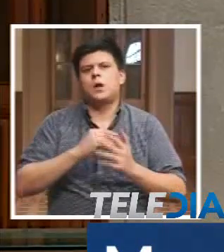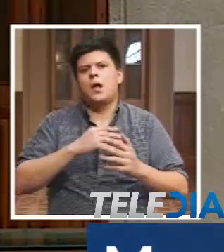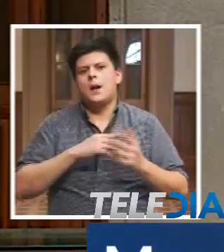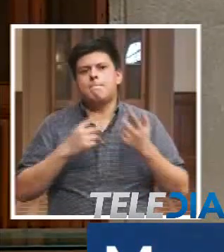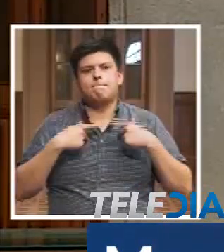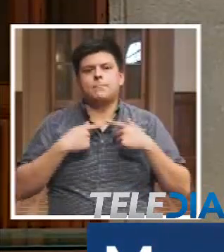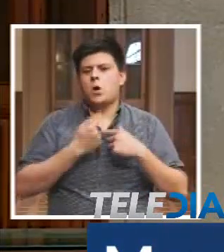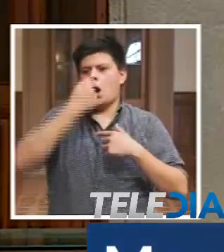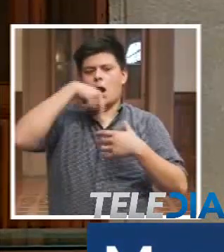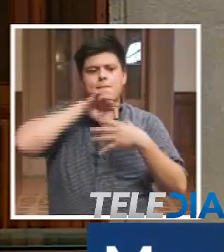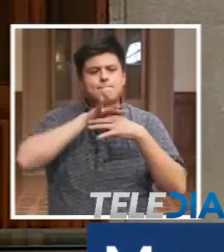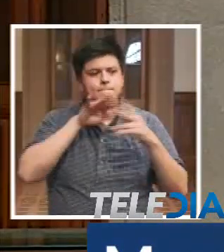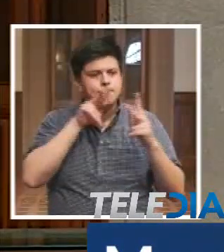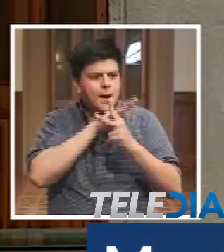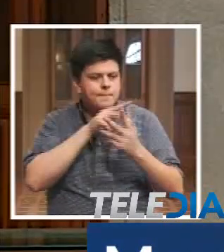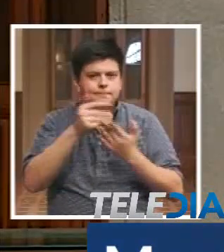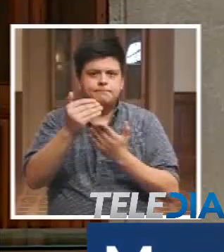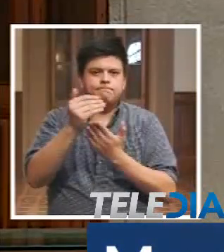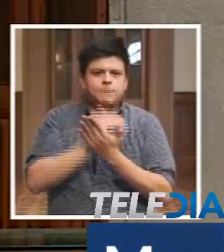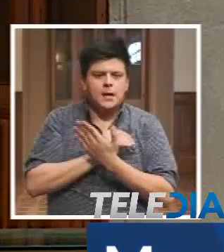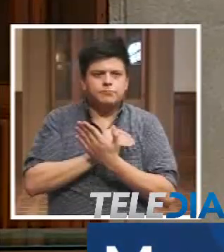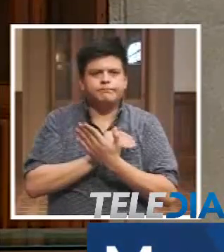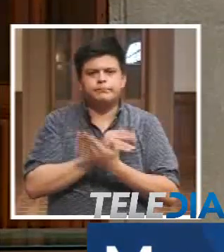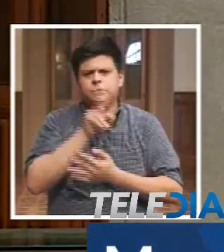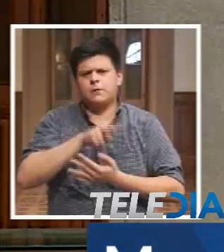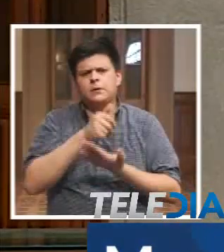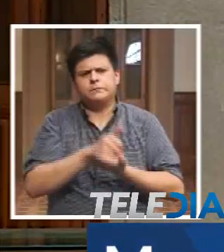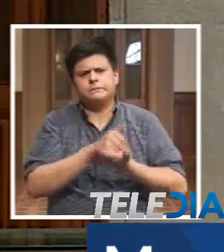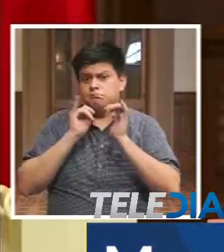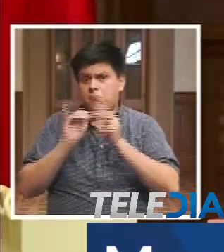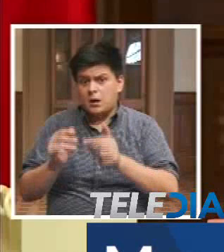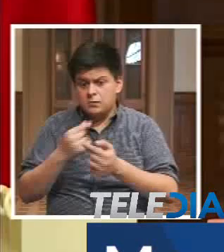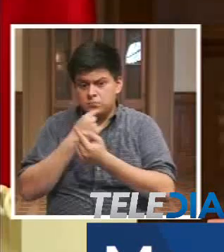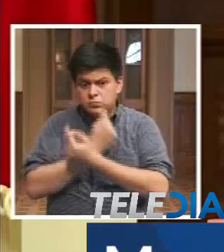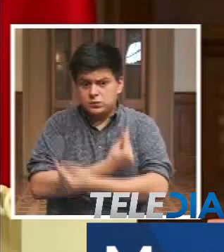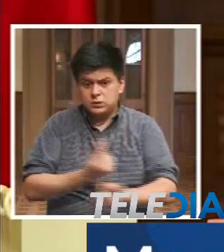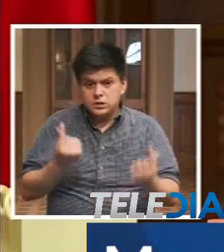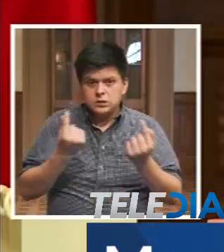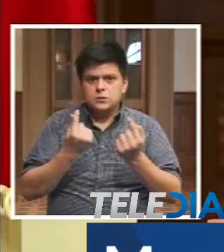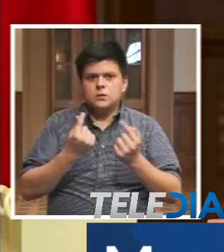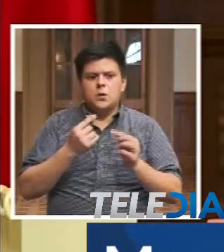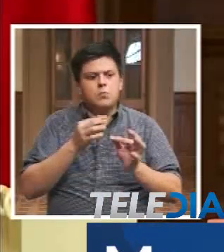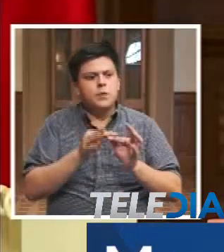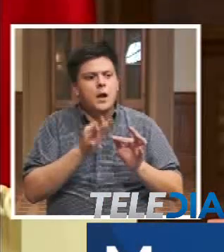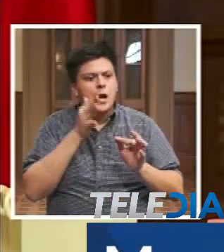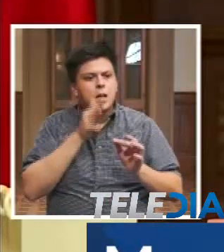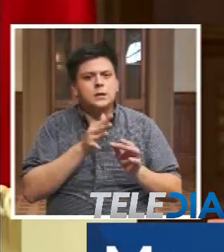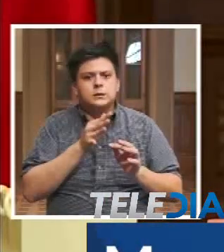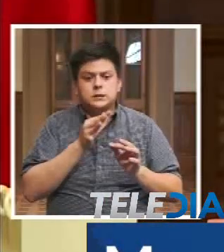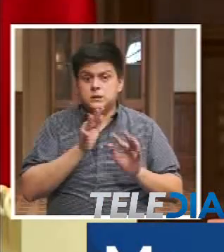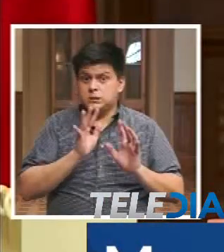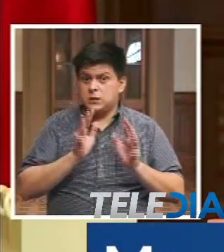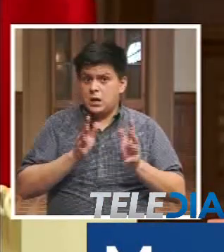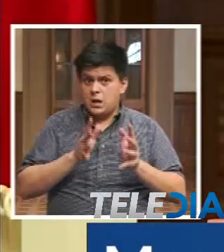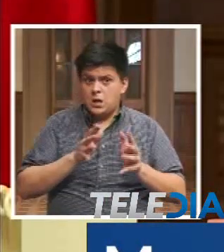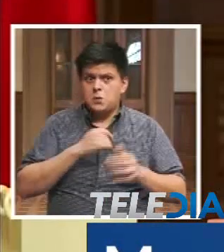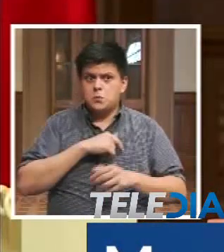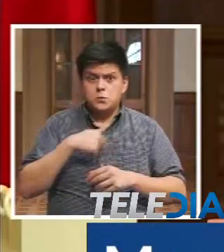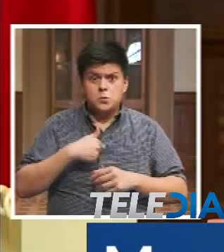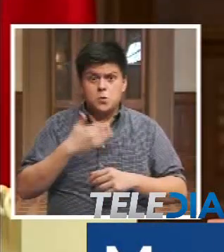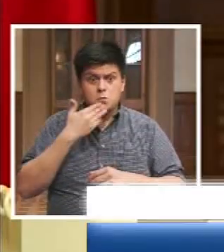intubados es algo favorable es algo bueno vamos bien vamos avanzando